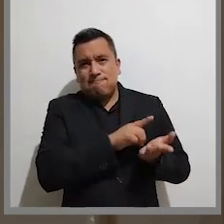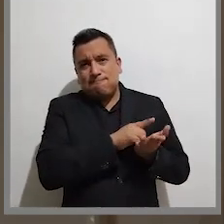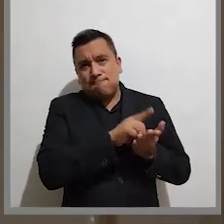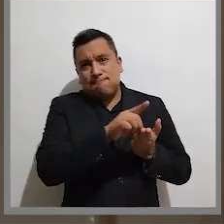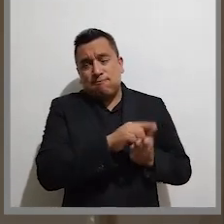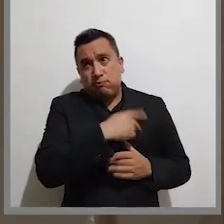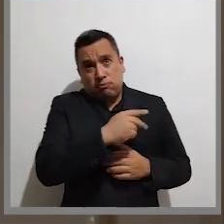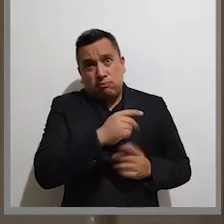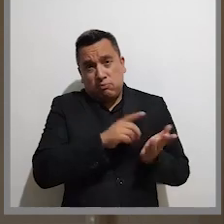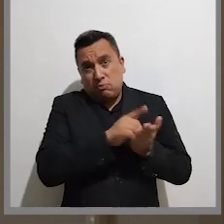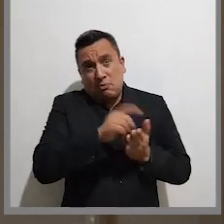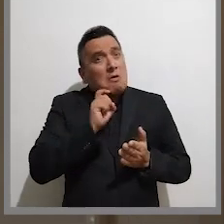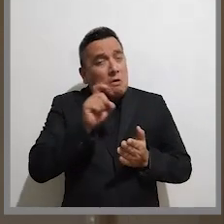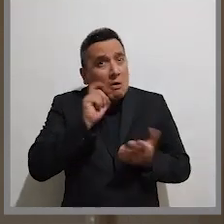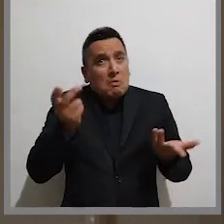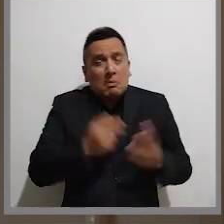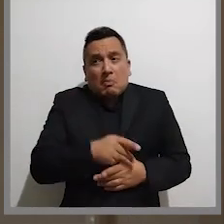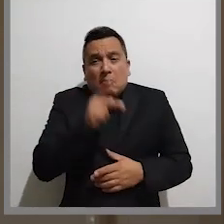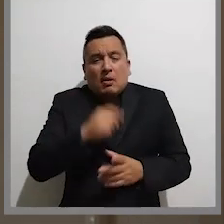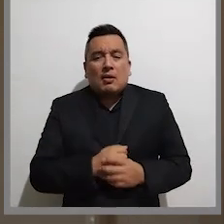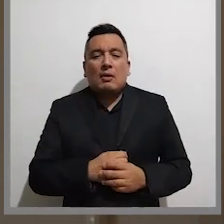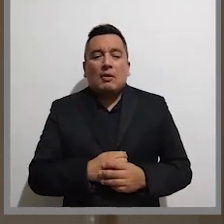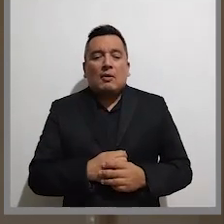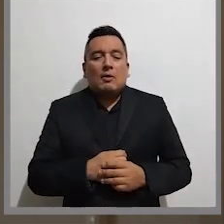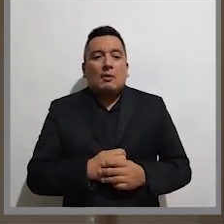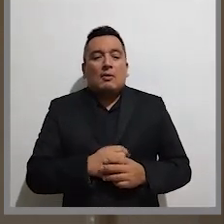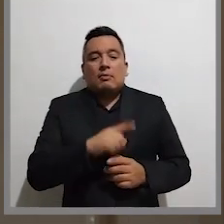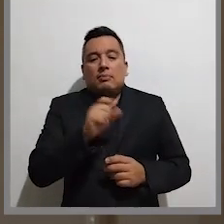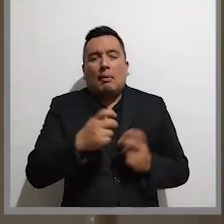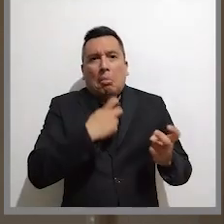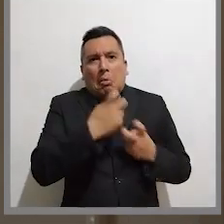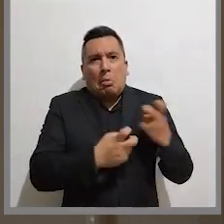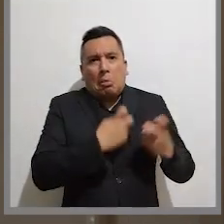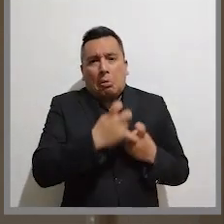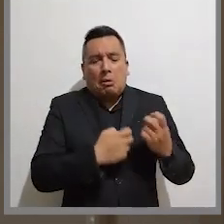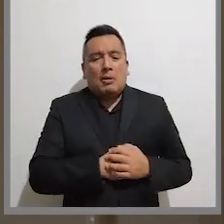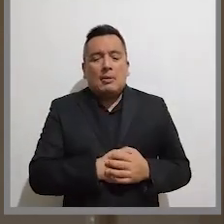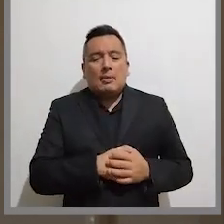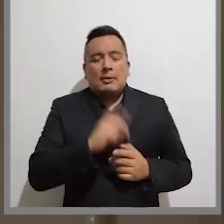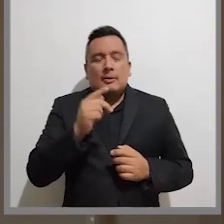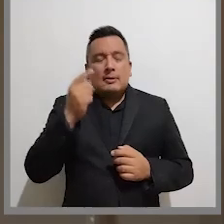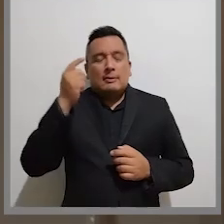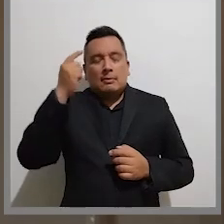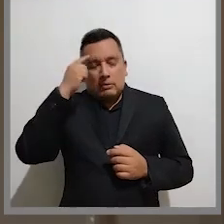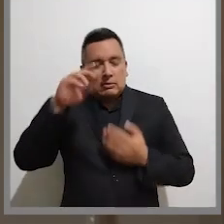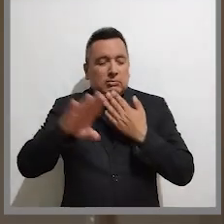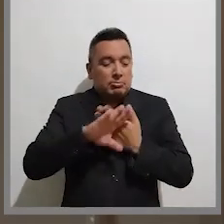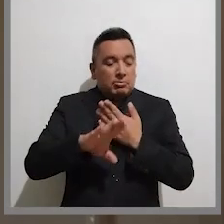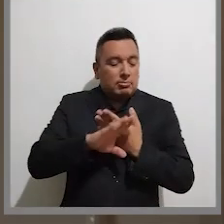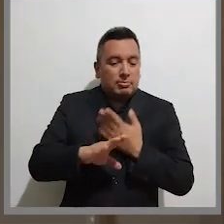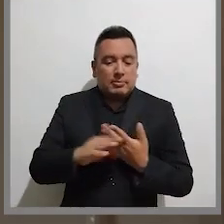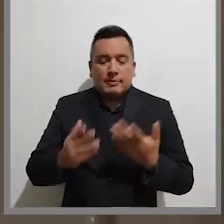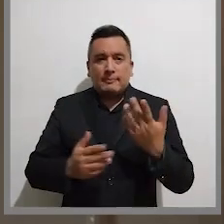la sexualidad y bueno, empieza a generarle más tipos de violencia, ¿no? Psicológica, emocional, y